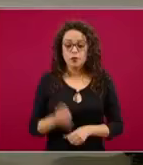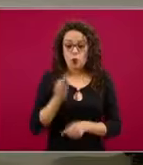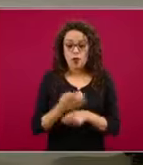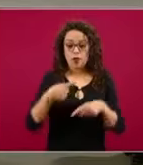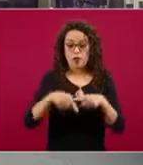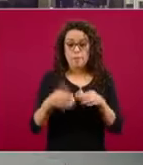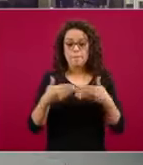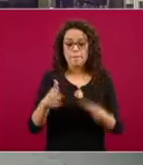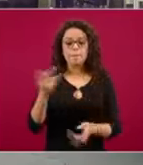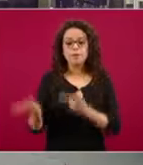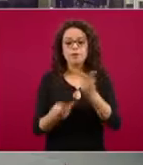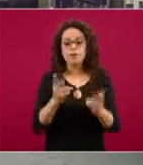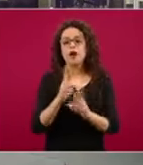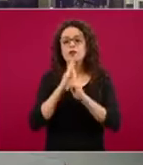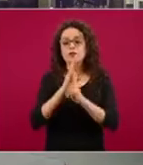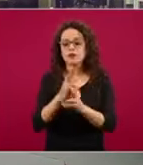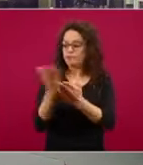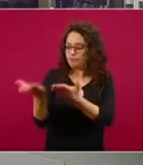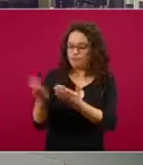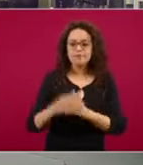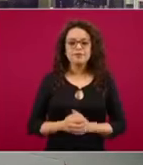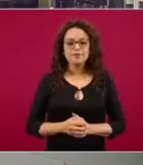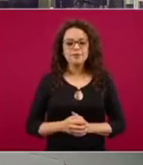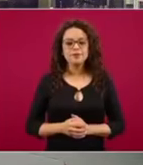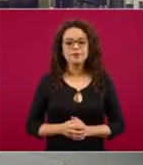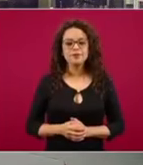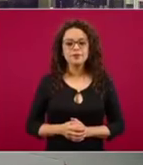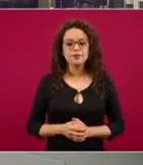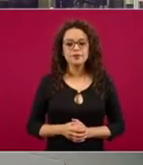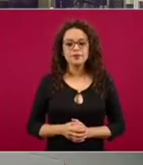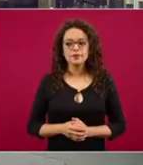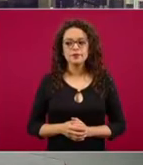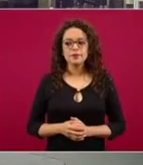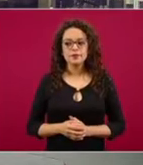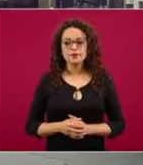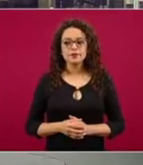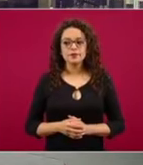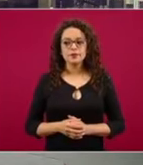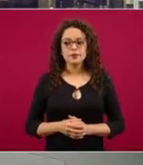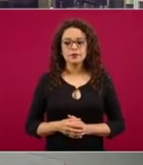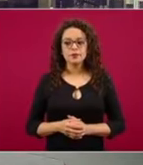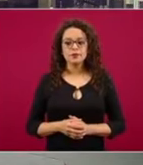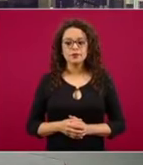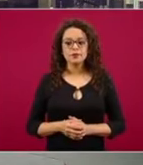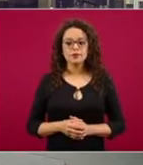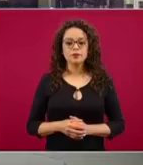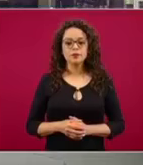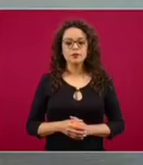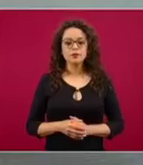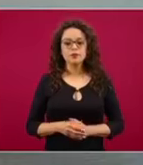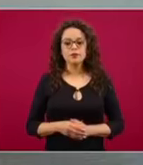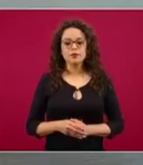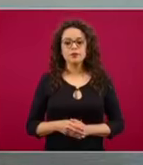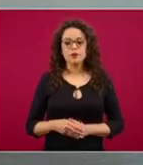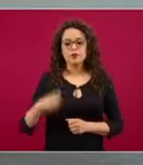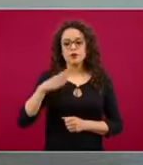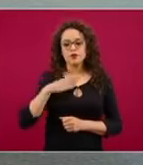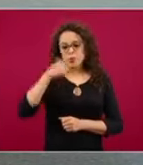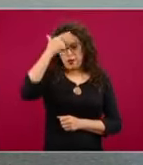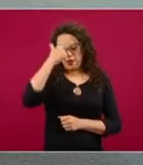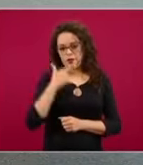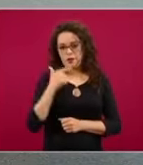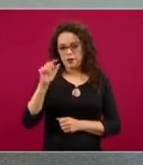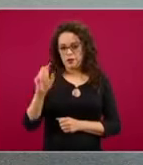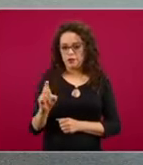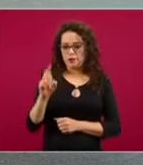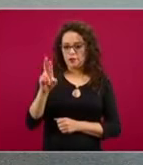y respuestas. Por favor, adelante. Buenas noches, doctor